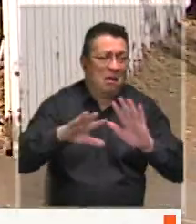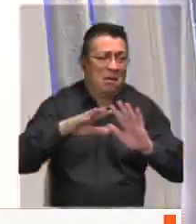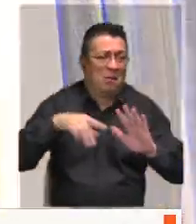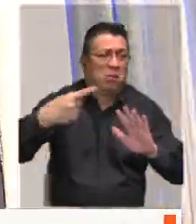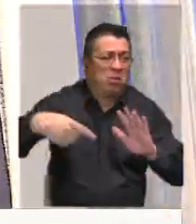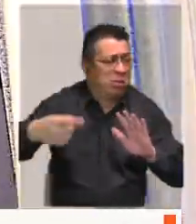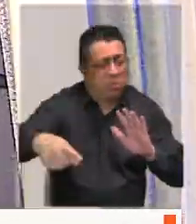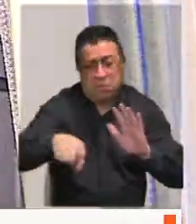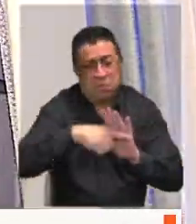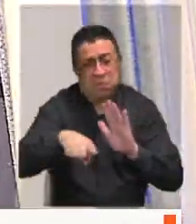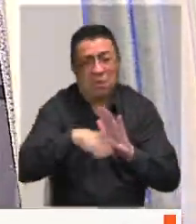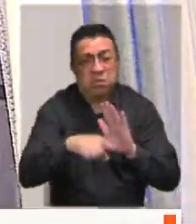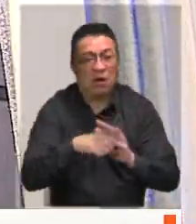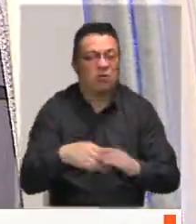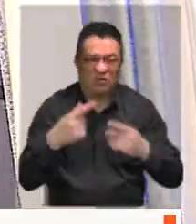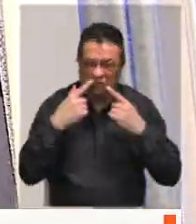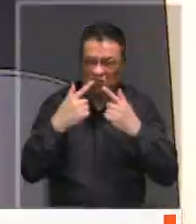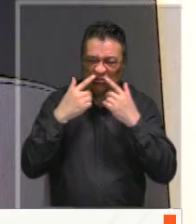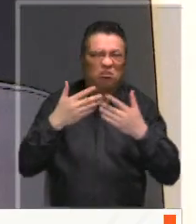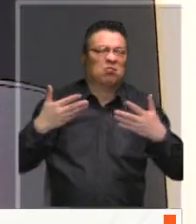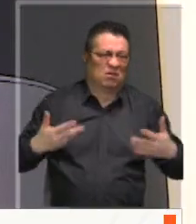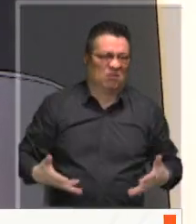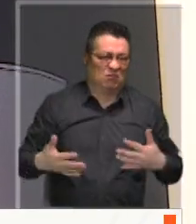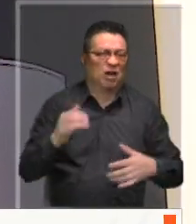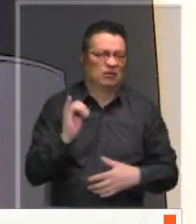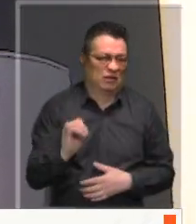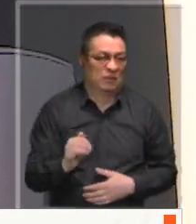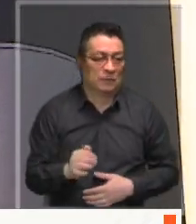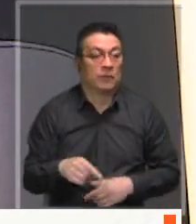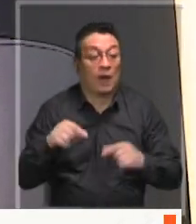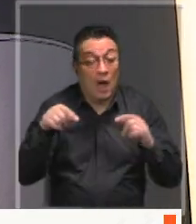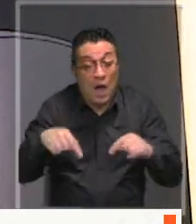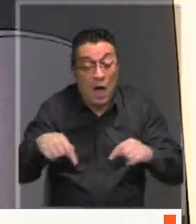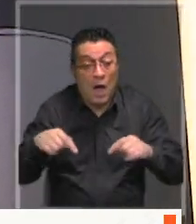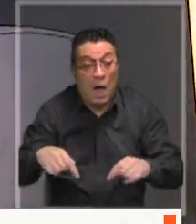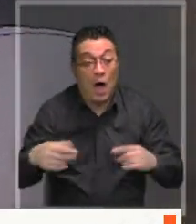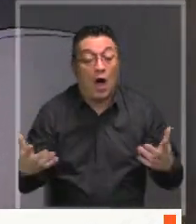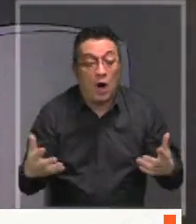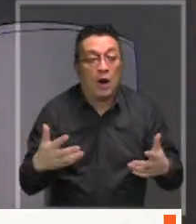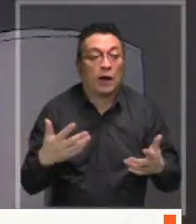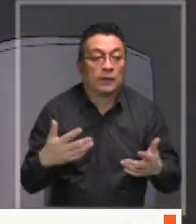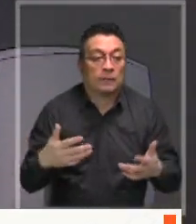cada día peor. Está pesado, sí. Como estamos